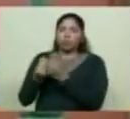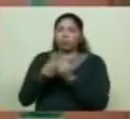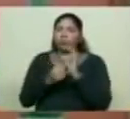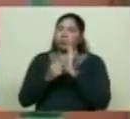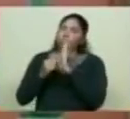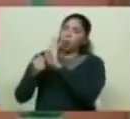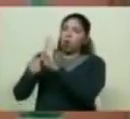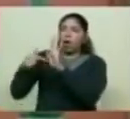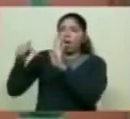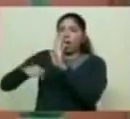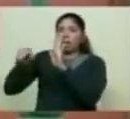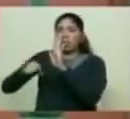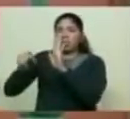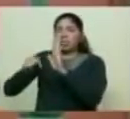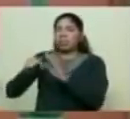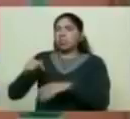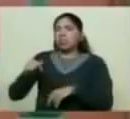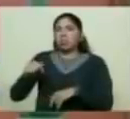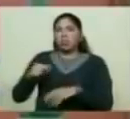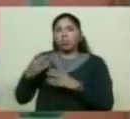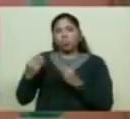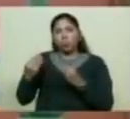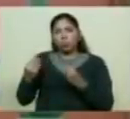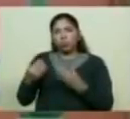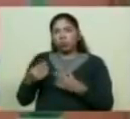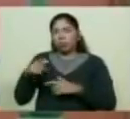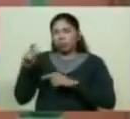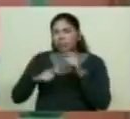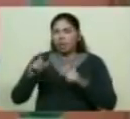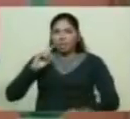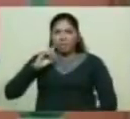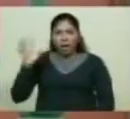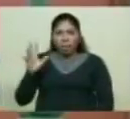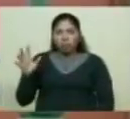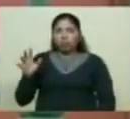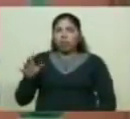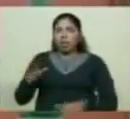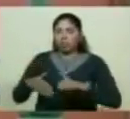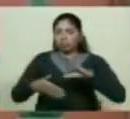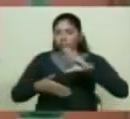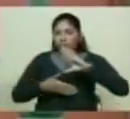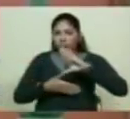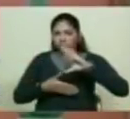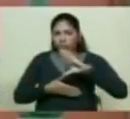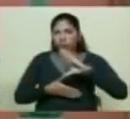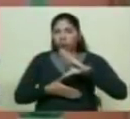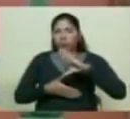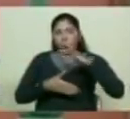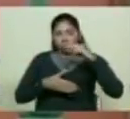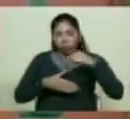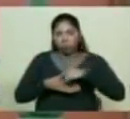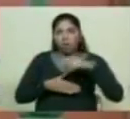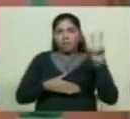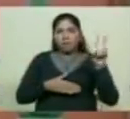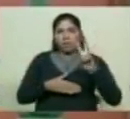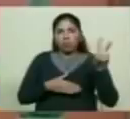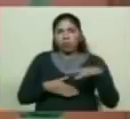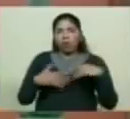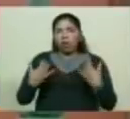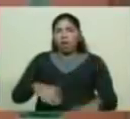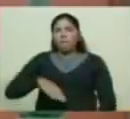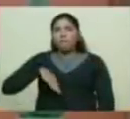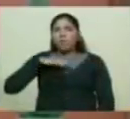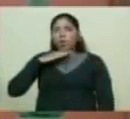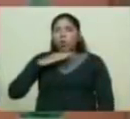es la tierra que parió a los libertadores de todo un continente libertadores y se hace necesario